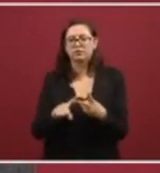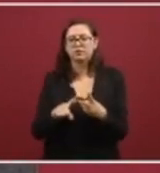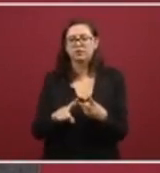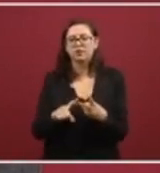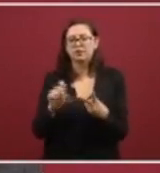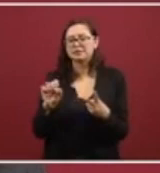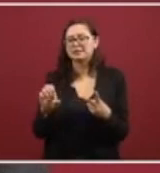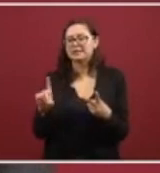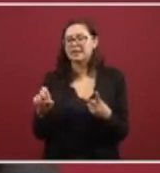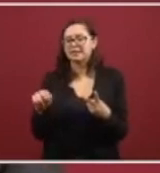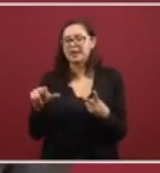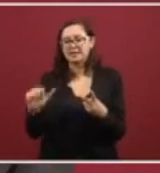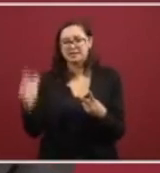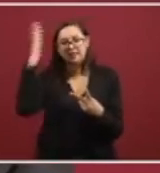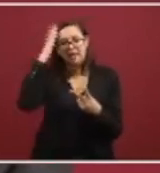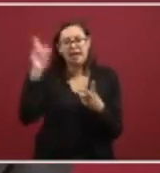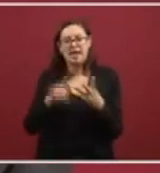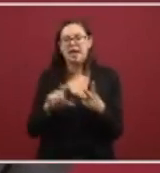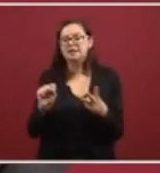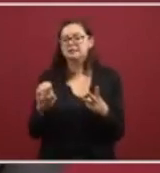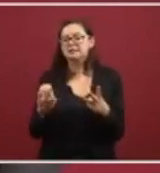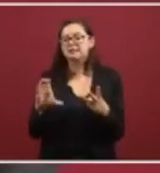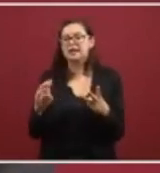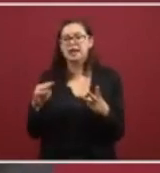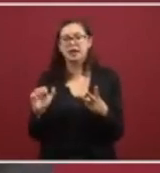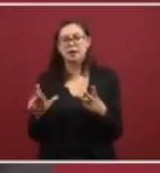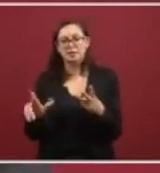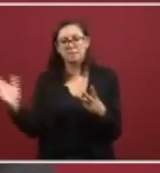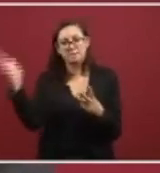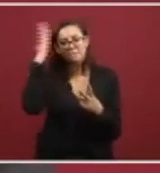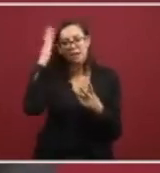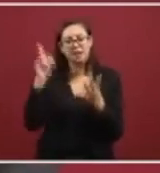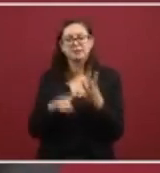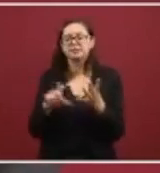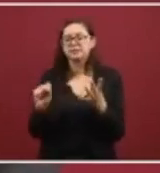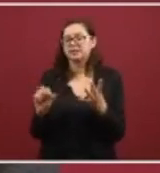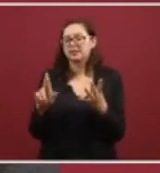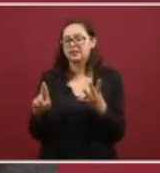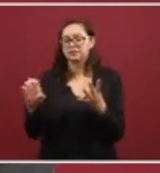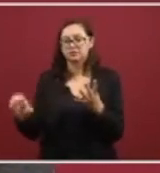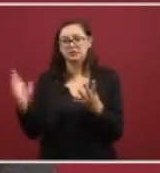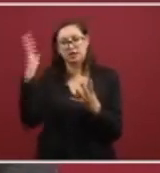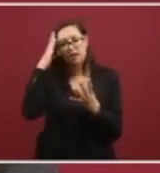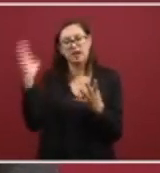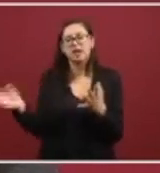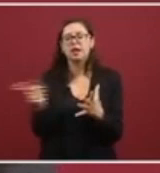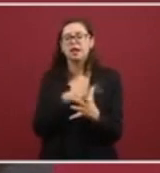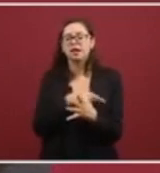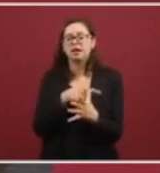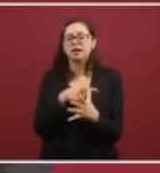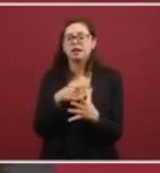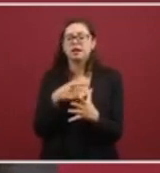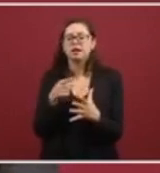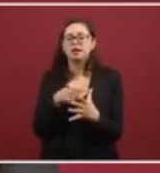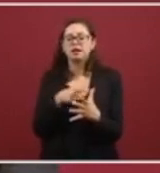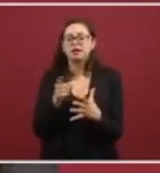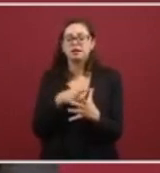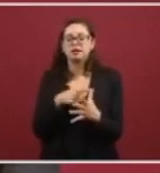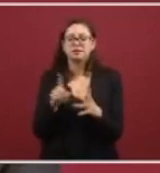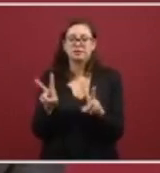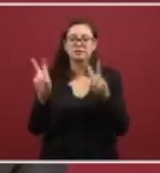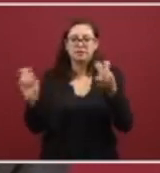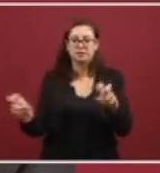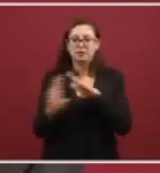el secretario de Marina, también la secretaria de Relaciones Exteriores, el responsable de las acciones de